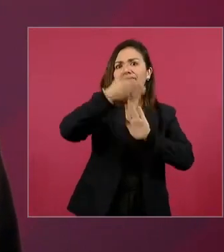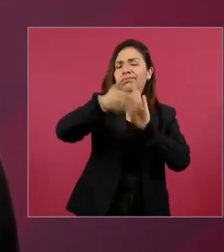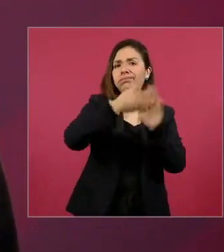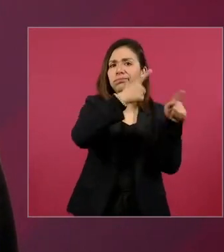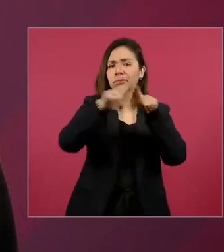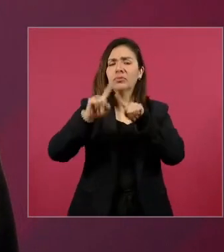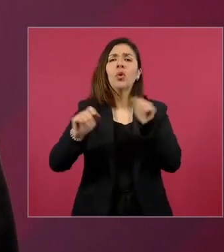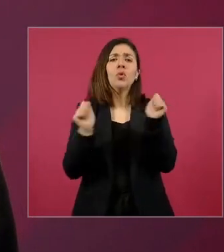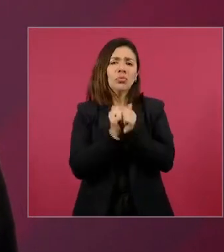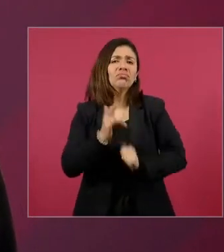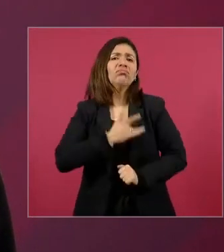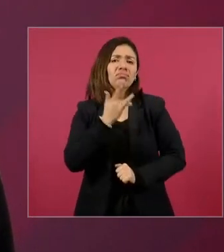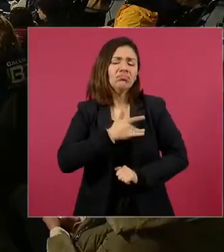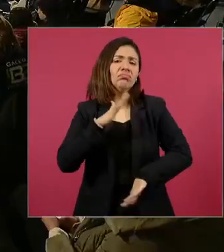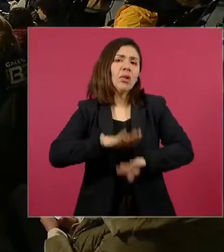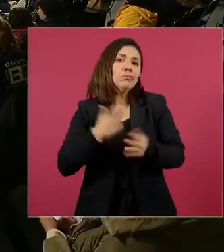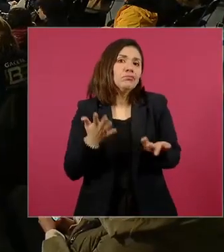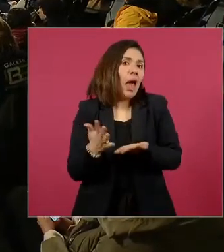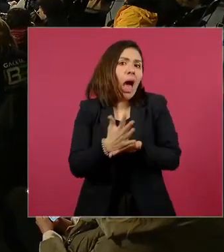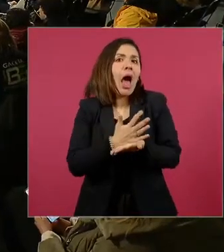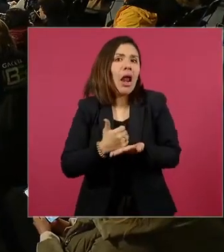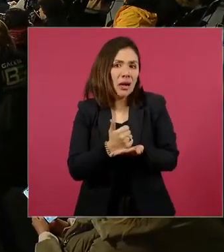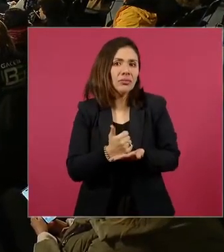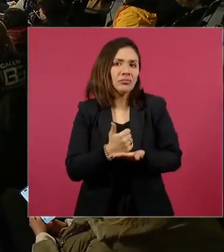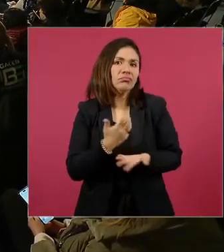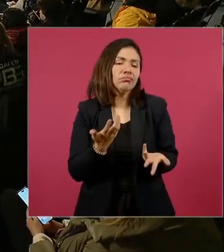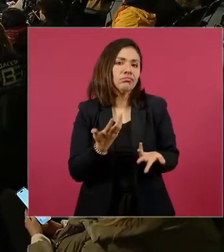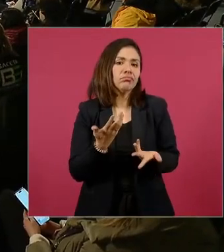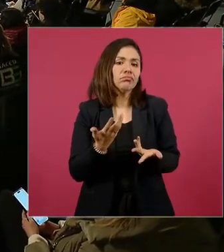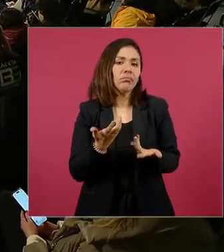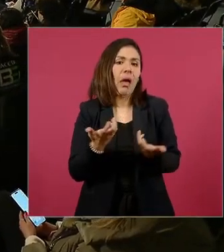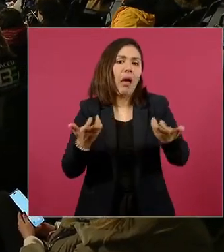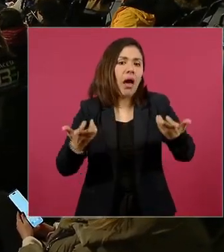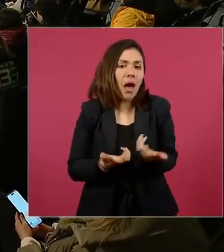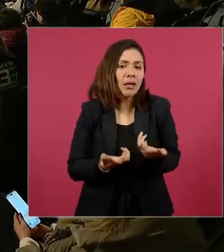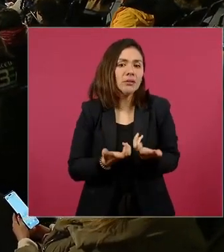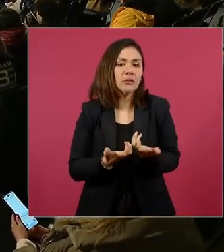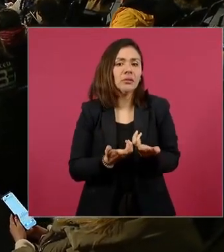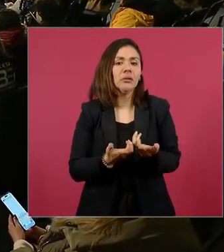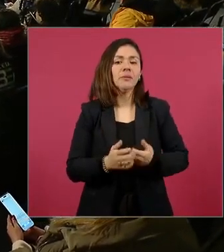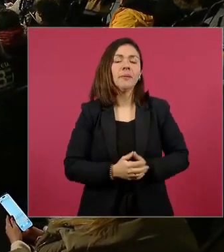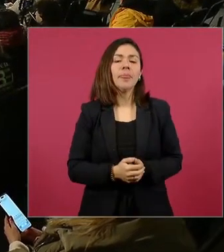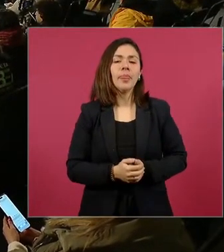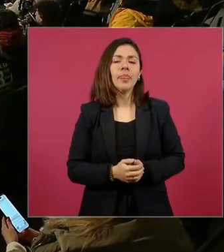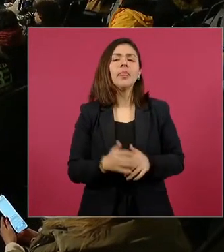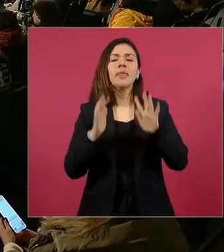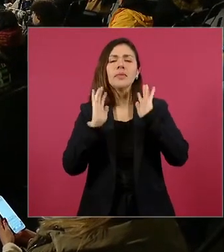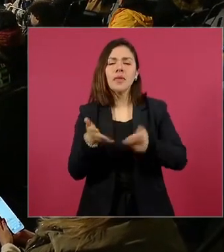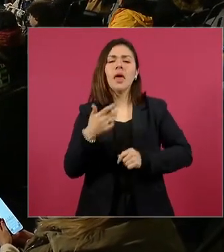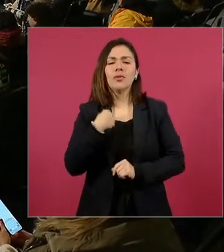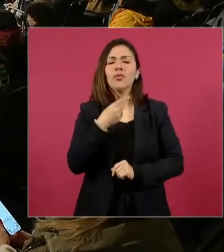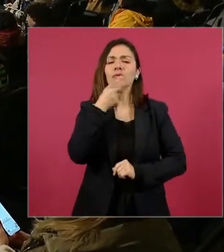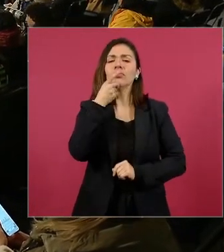con mucho entusiasmo. Le he pedido